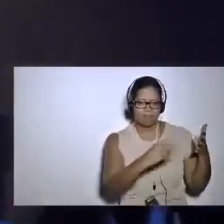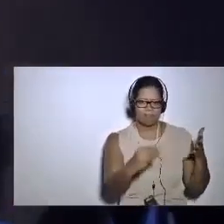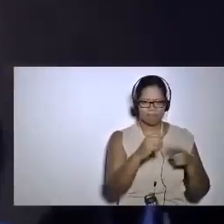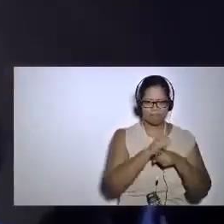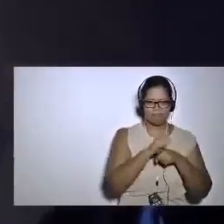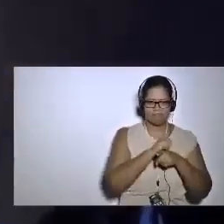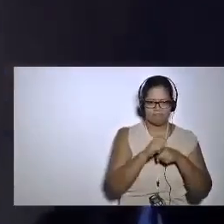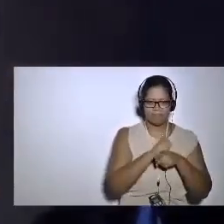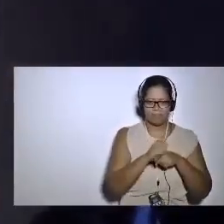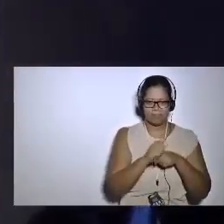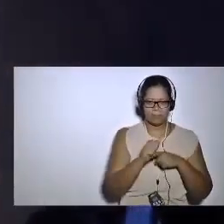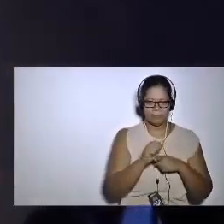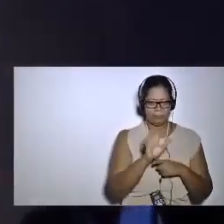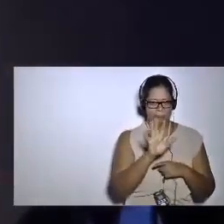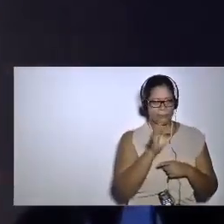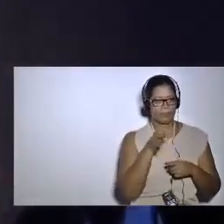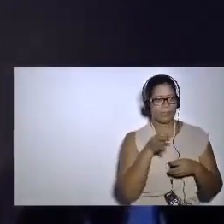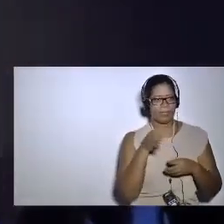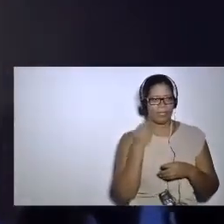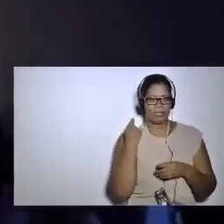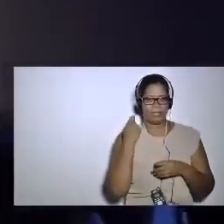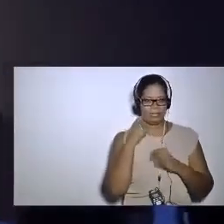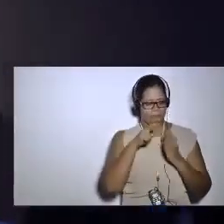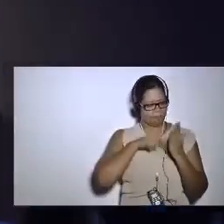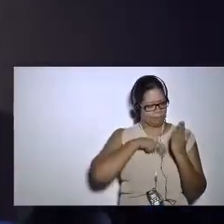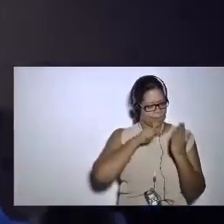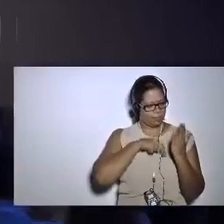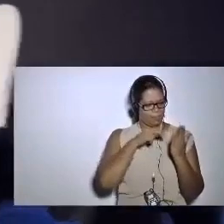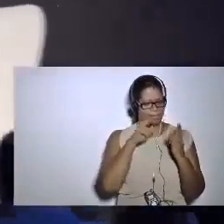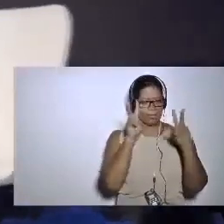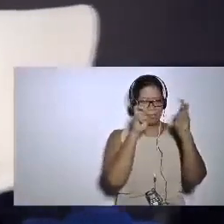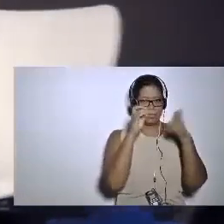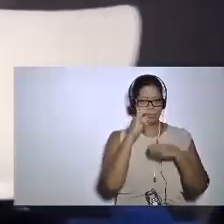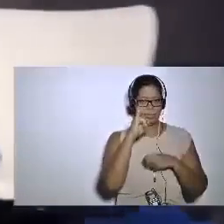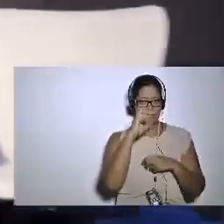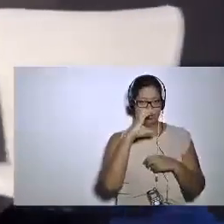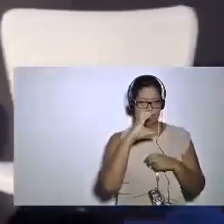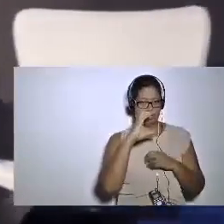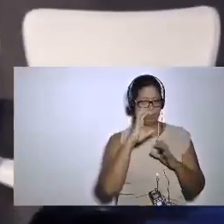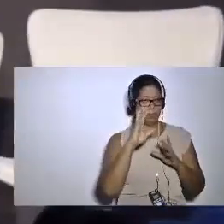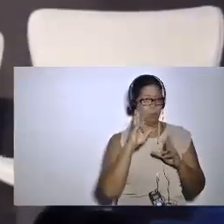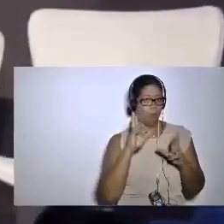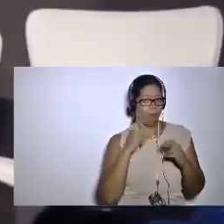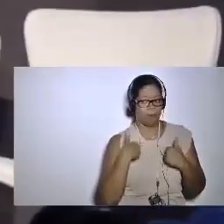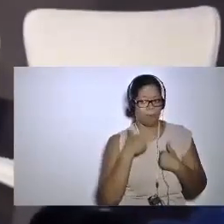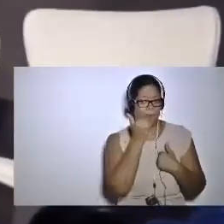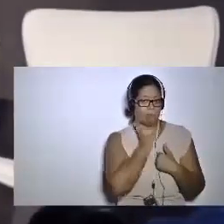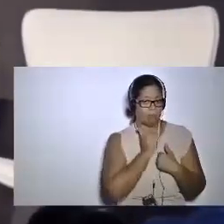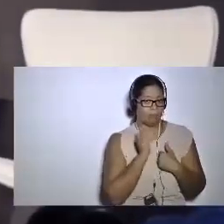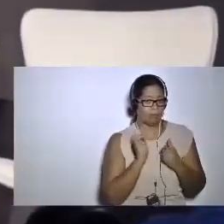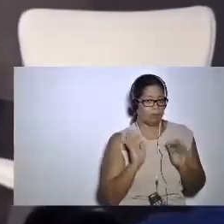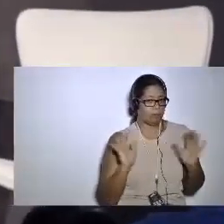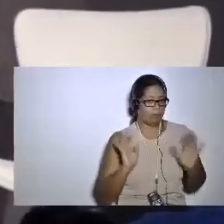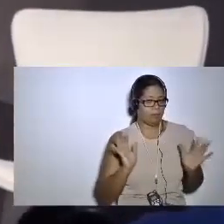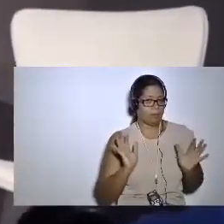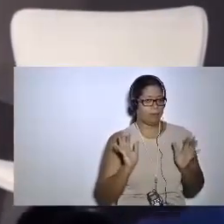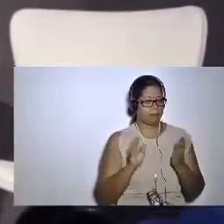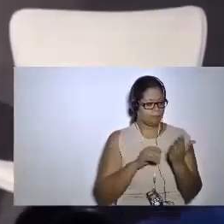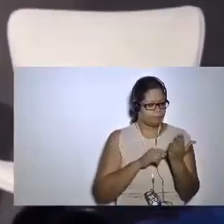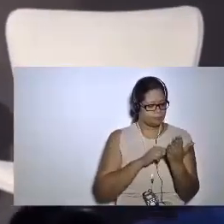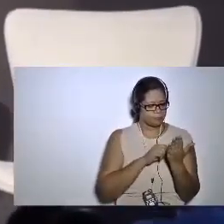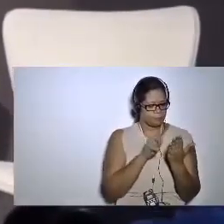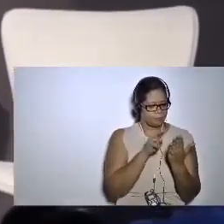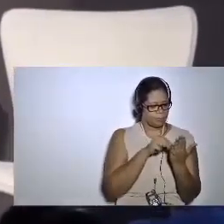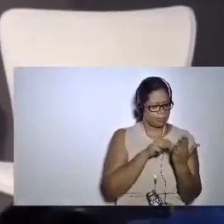los TICs. Leí un artículo recientemente donde se nos decía lo siguiente, y espero que no esté diciendo algo